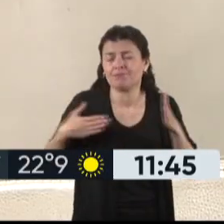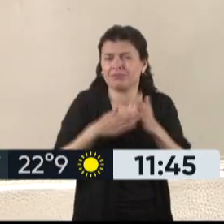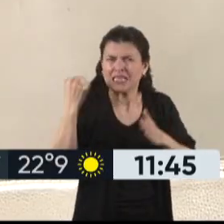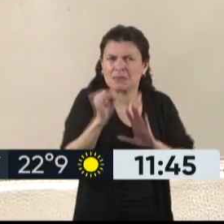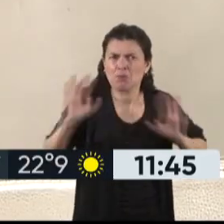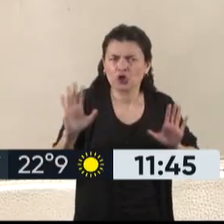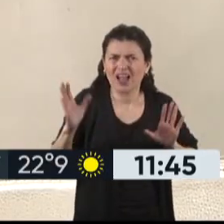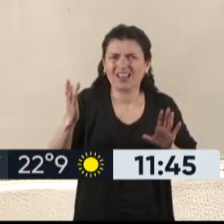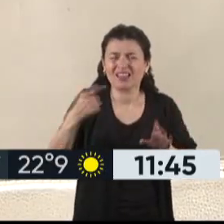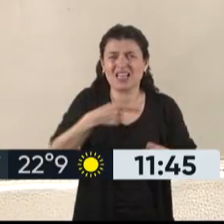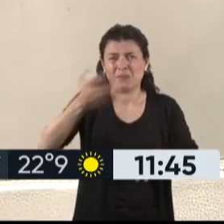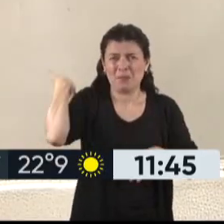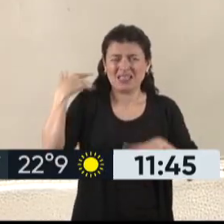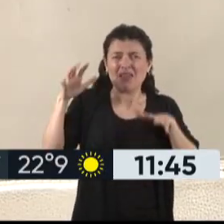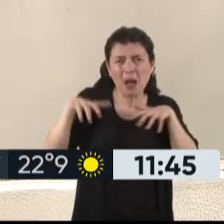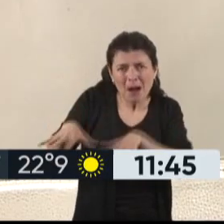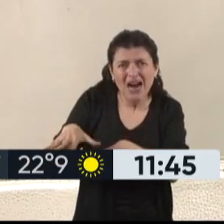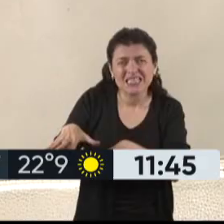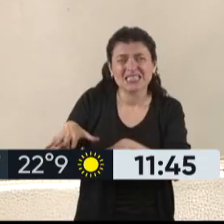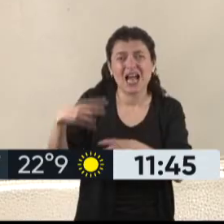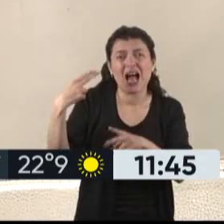día aquí en Plaza de Mayo.